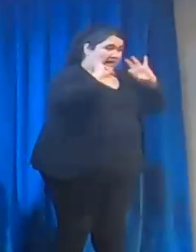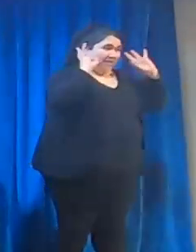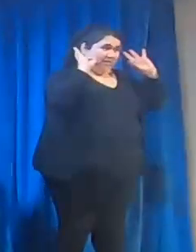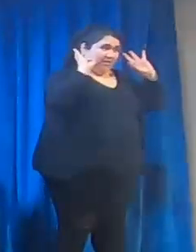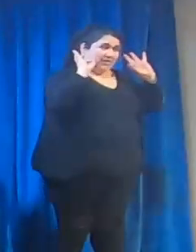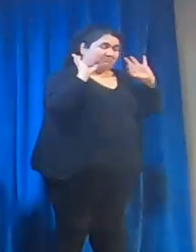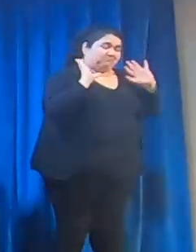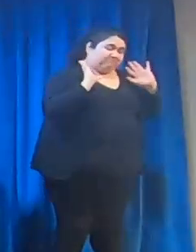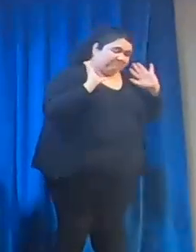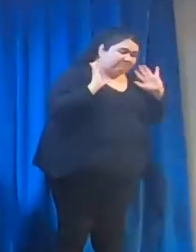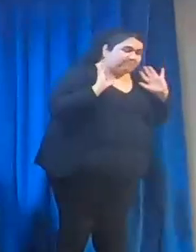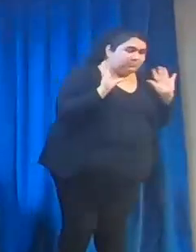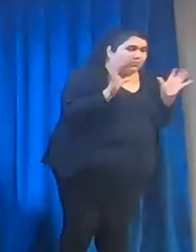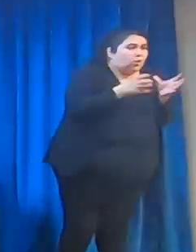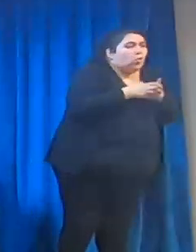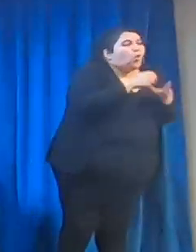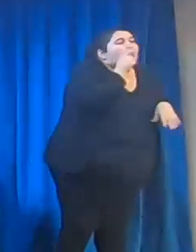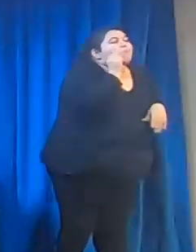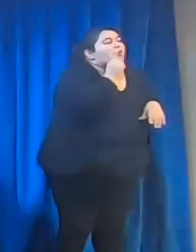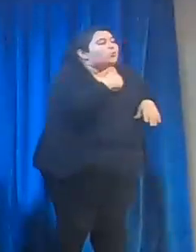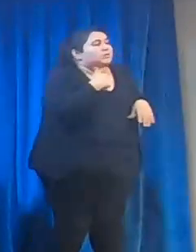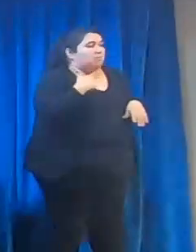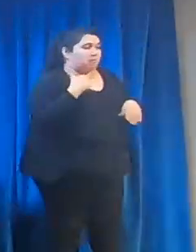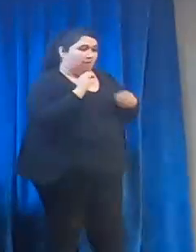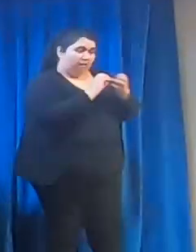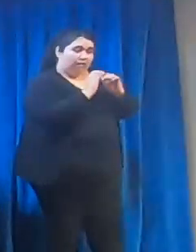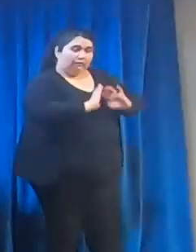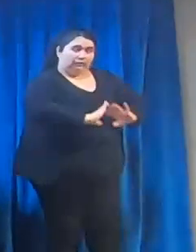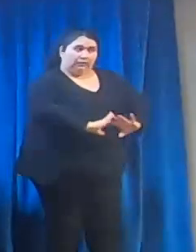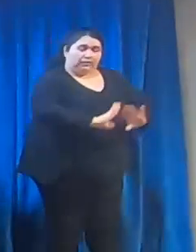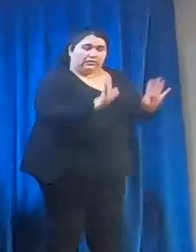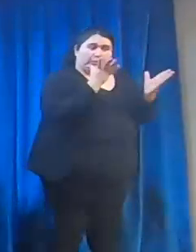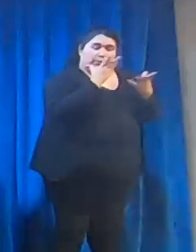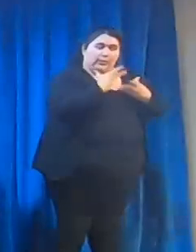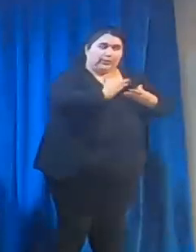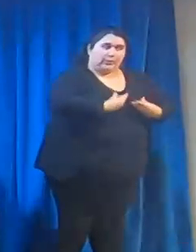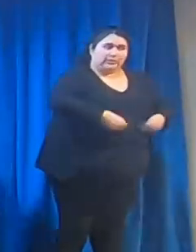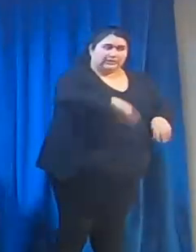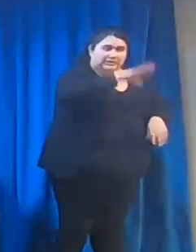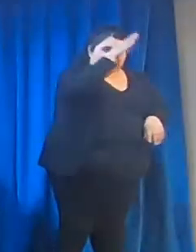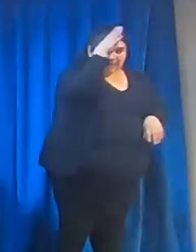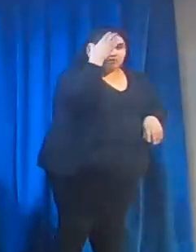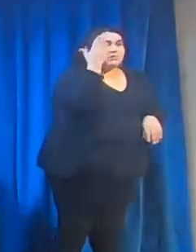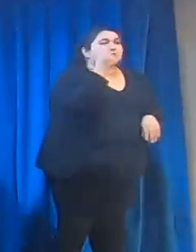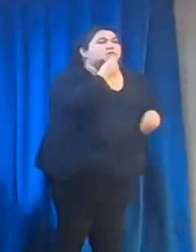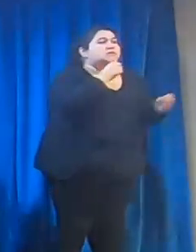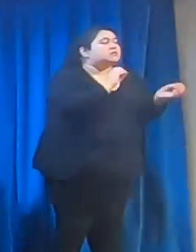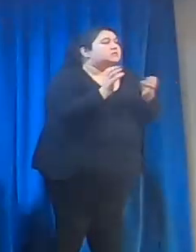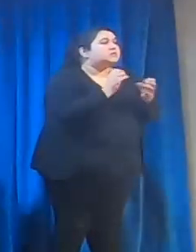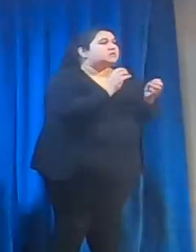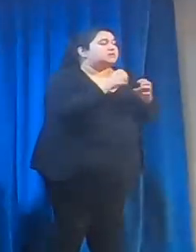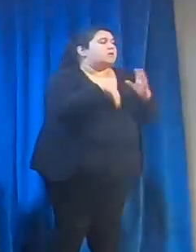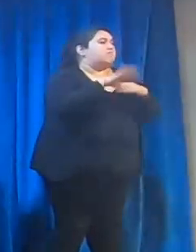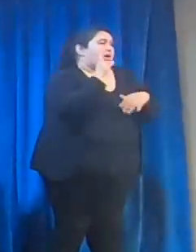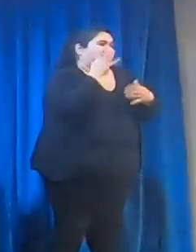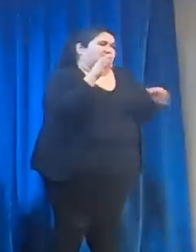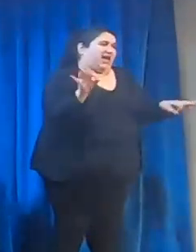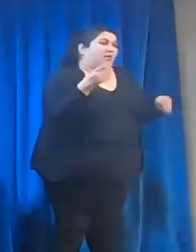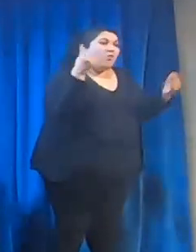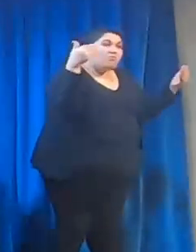WhatsApp, no había grupos de mamás de WhatsApp. Y al no haber grupos de mamás, la carnicería era más limitada a la